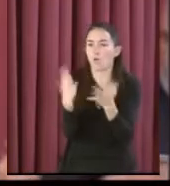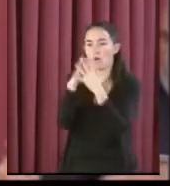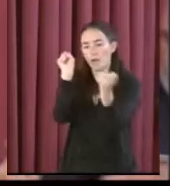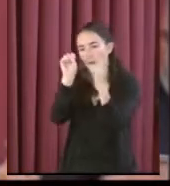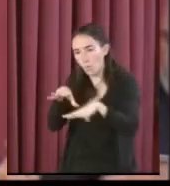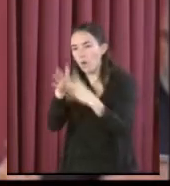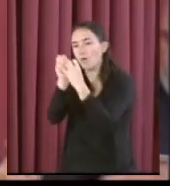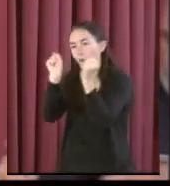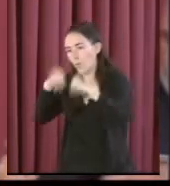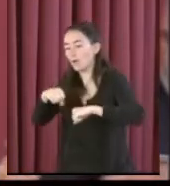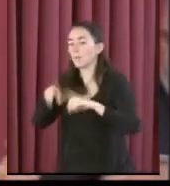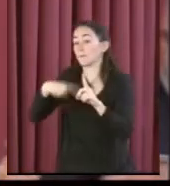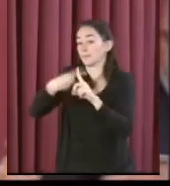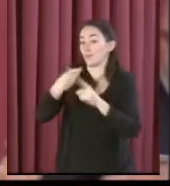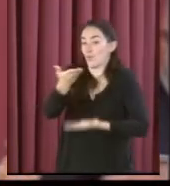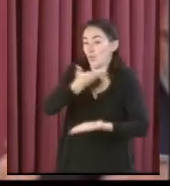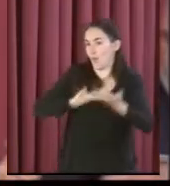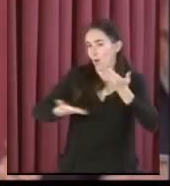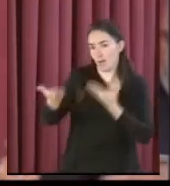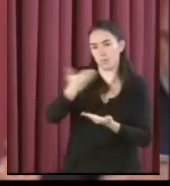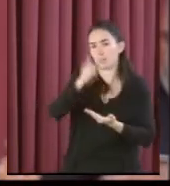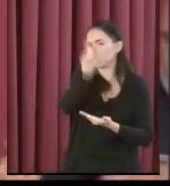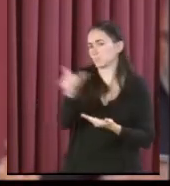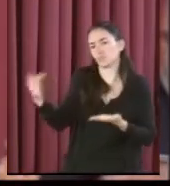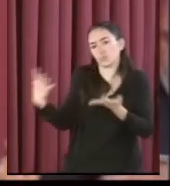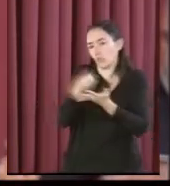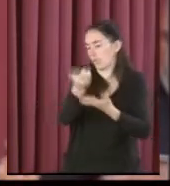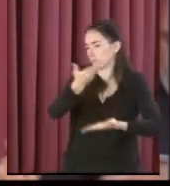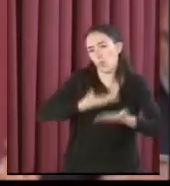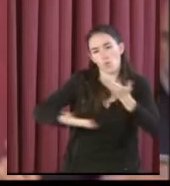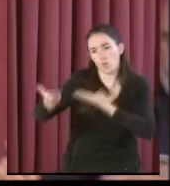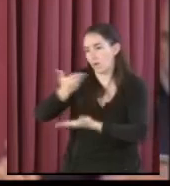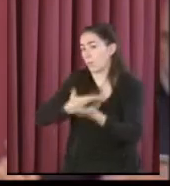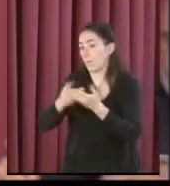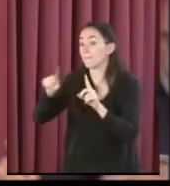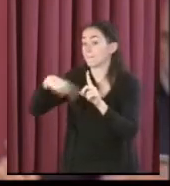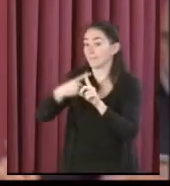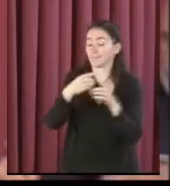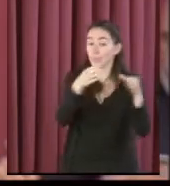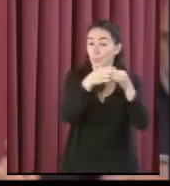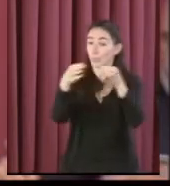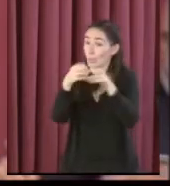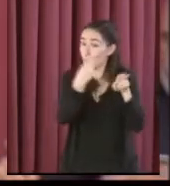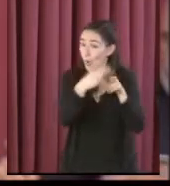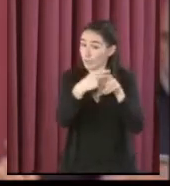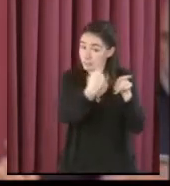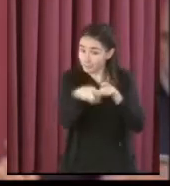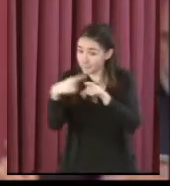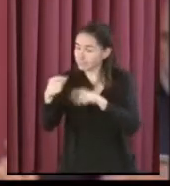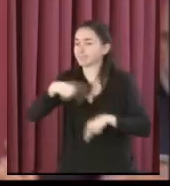en todos los ámbitos y con todos los interlocutores y, particularmente, con el resto de grupos políticos, con un